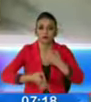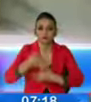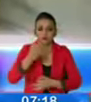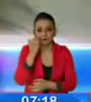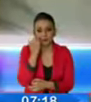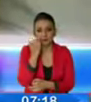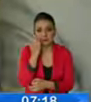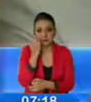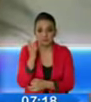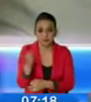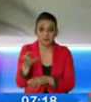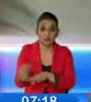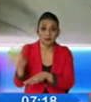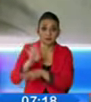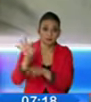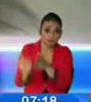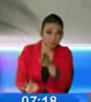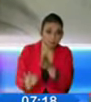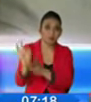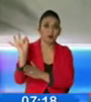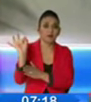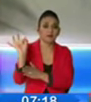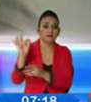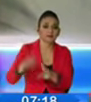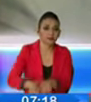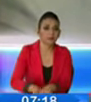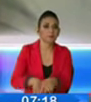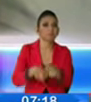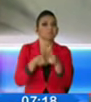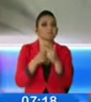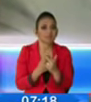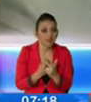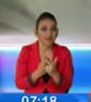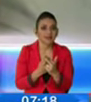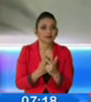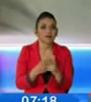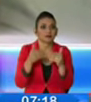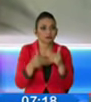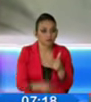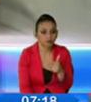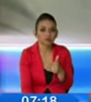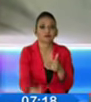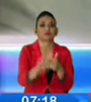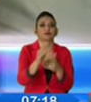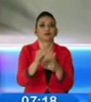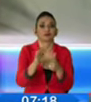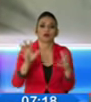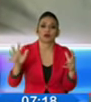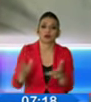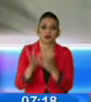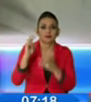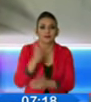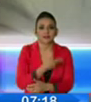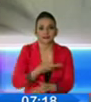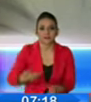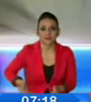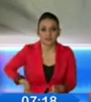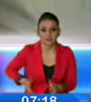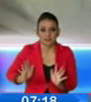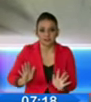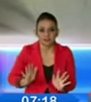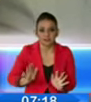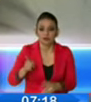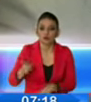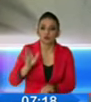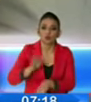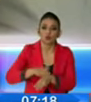Con esa autorización, recién se podrán formular los cargos en contra del vicepresidente de la República.